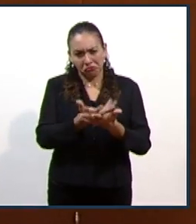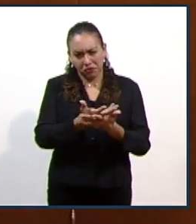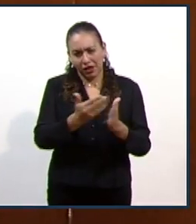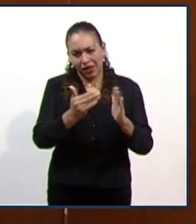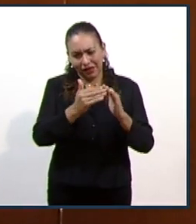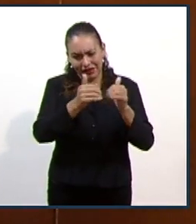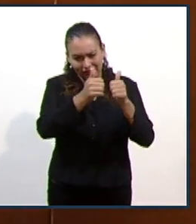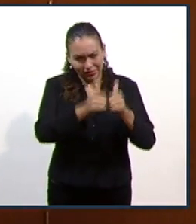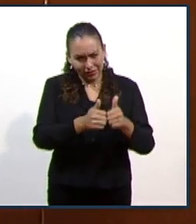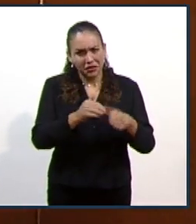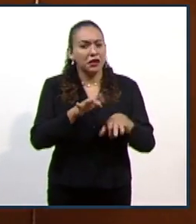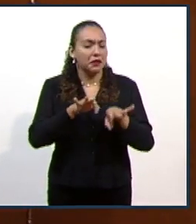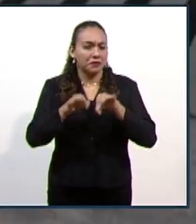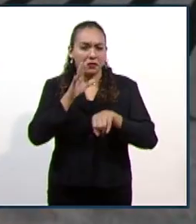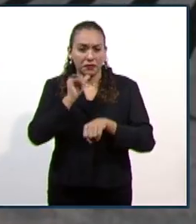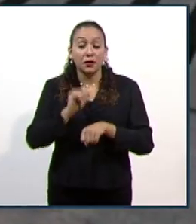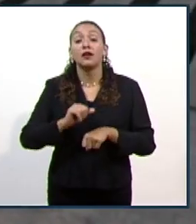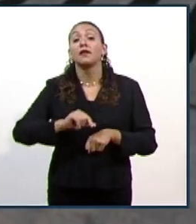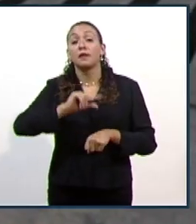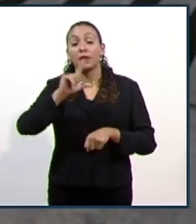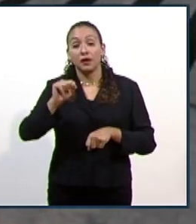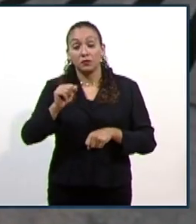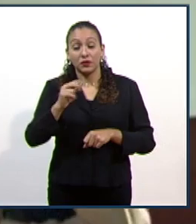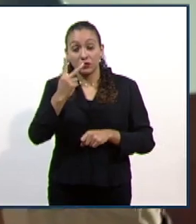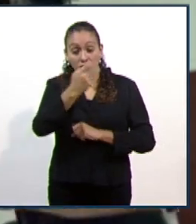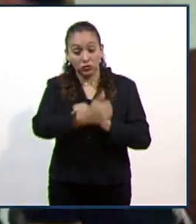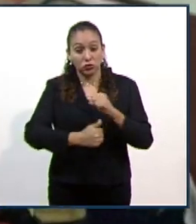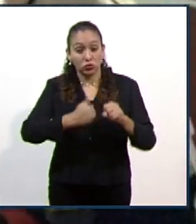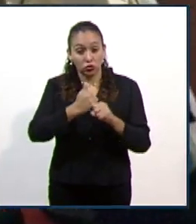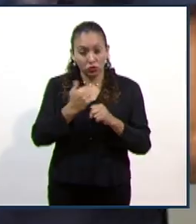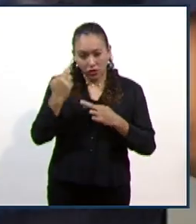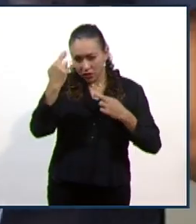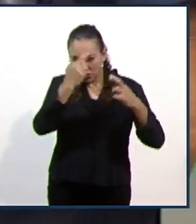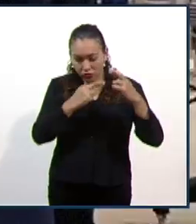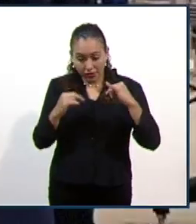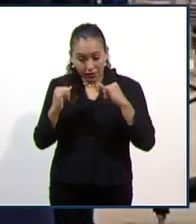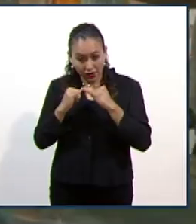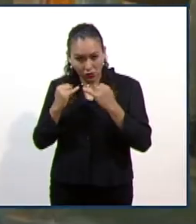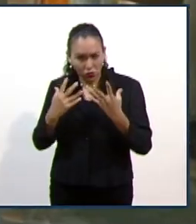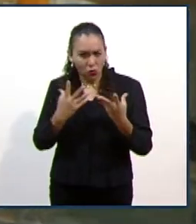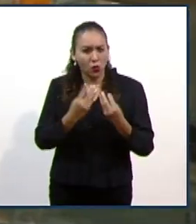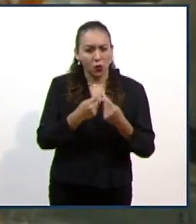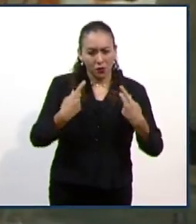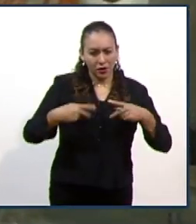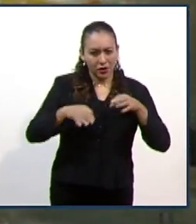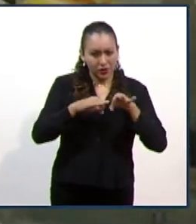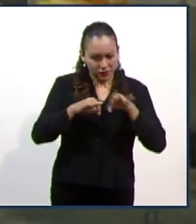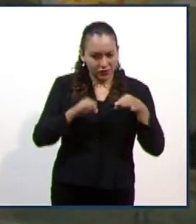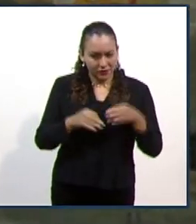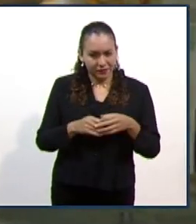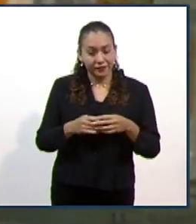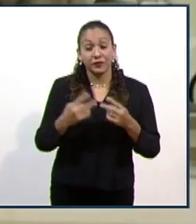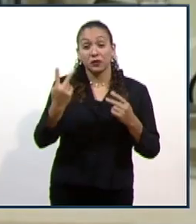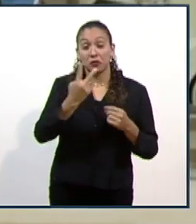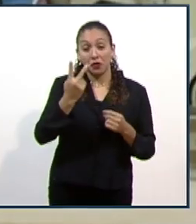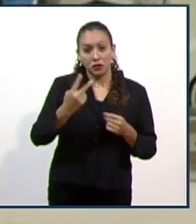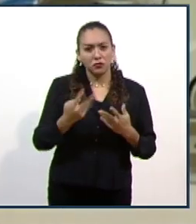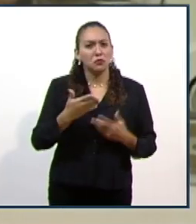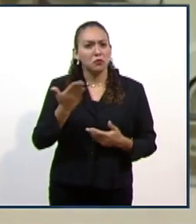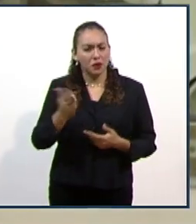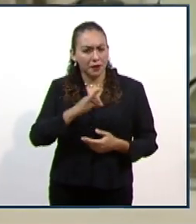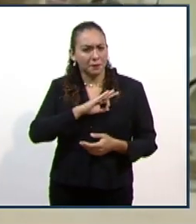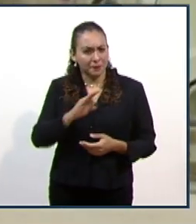Se concederá un periodo de adaptación de 2 años en los que el instituto y el trabajador tienen derecho a ordenar y a